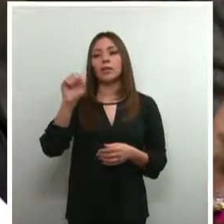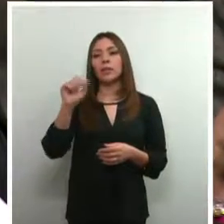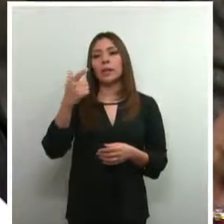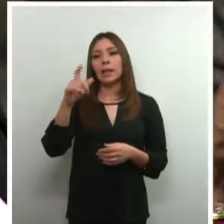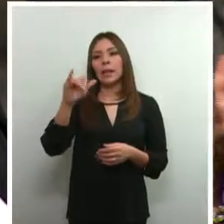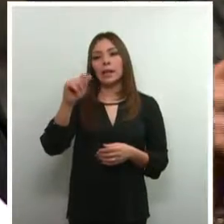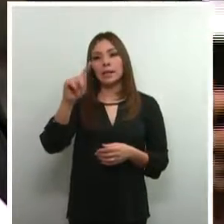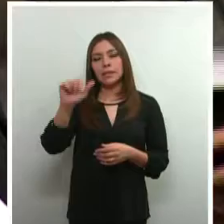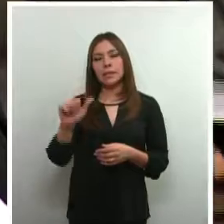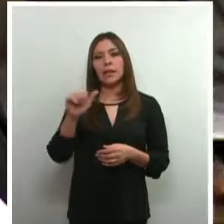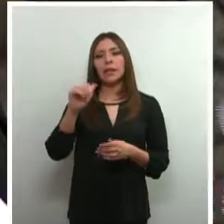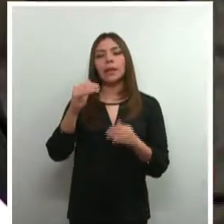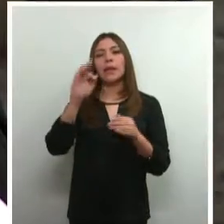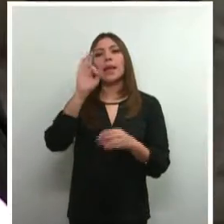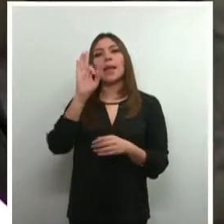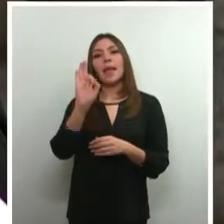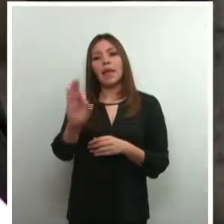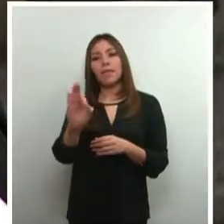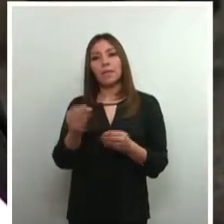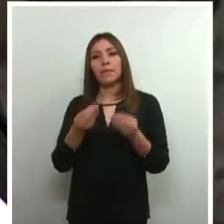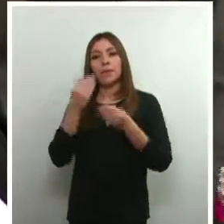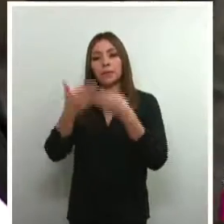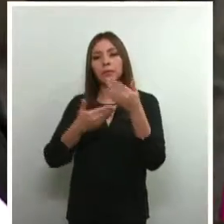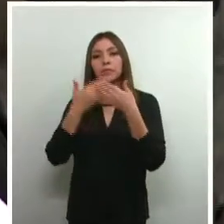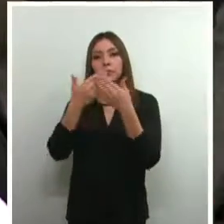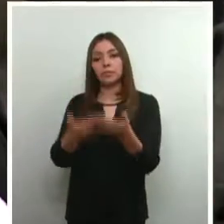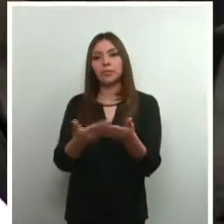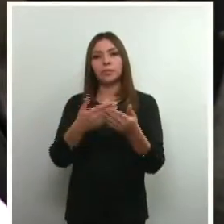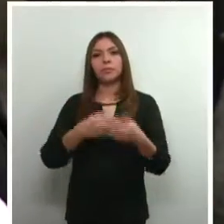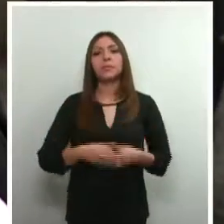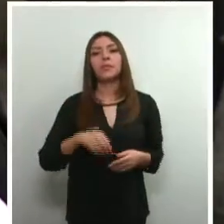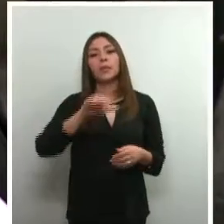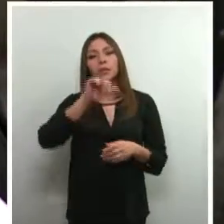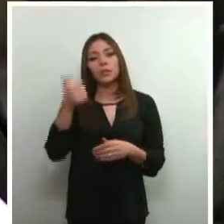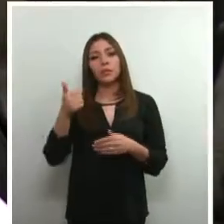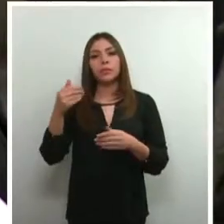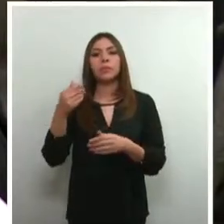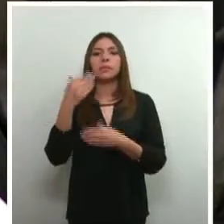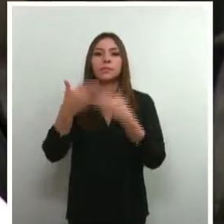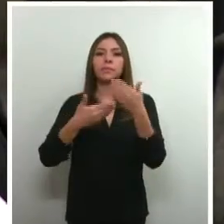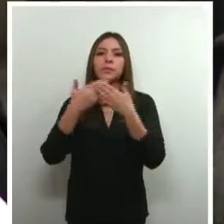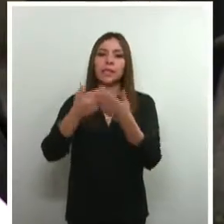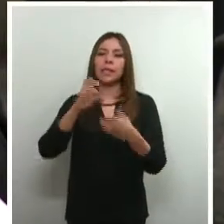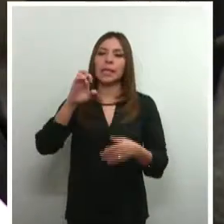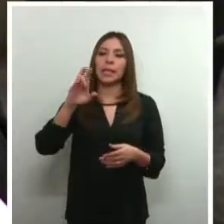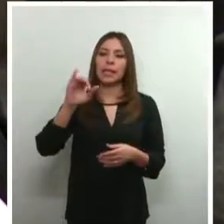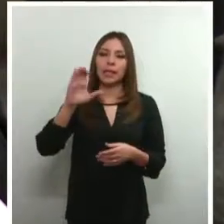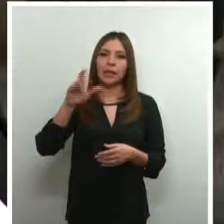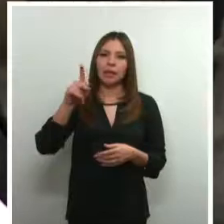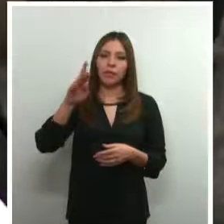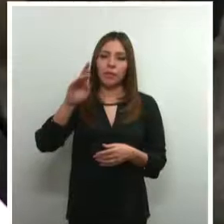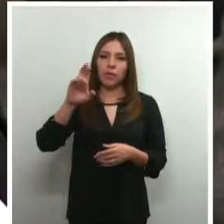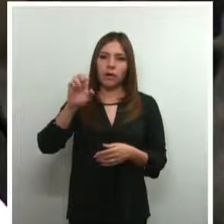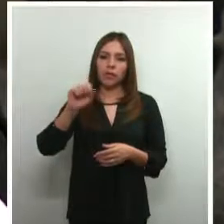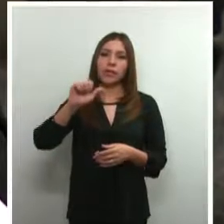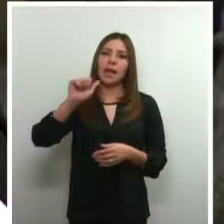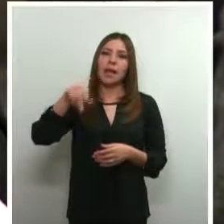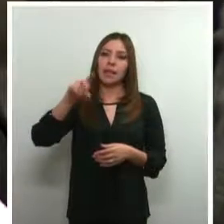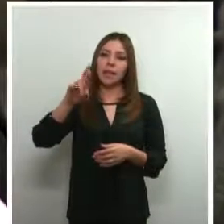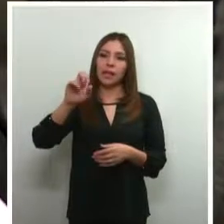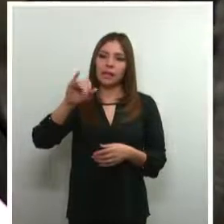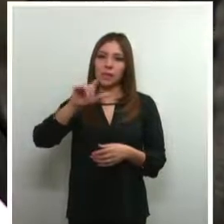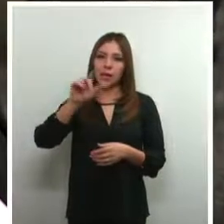al apartado F, que plantea su supresión. Una reserva del diputado Eric Flores, José Andrés Millán y